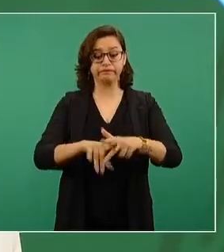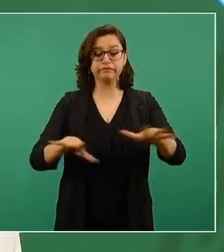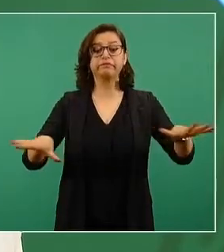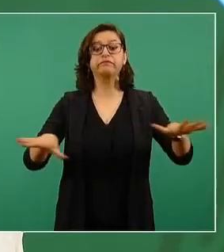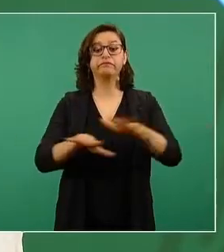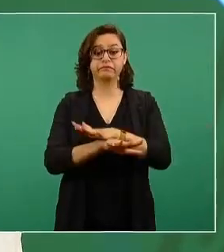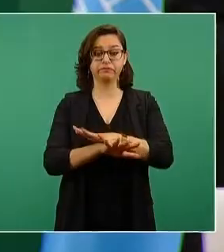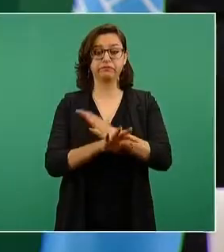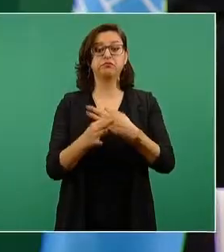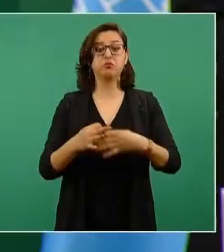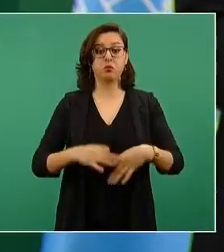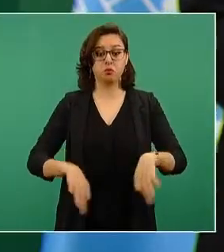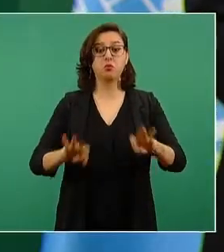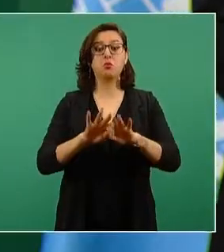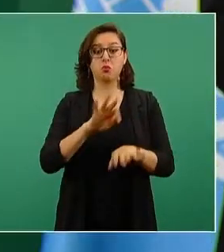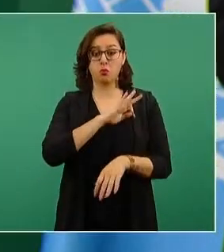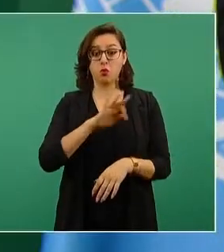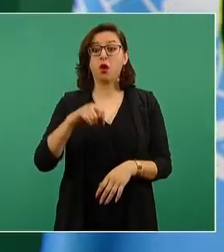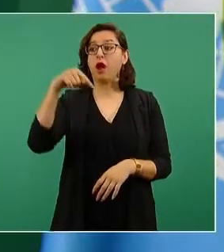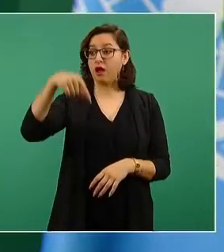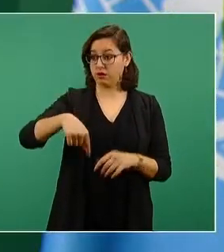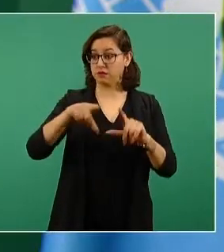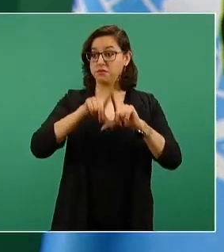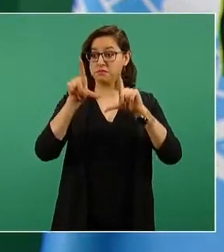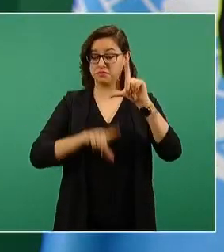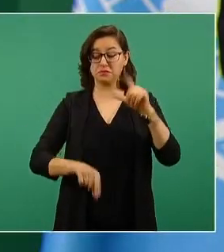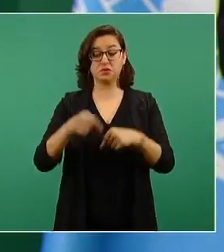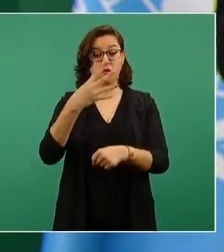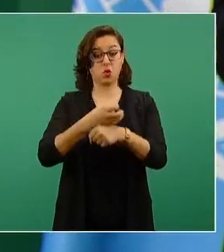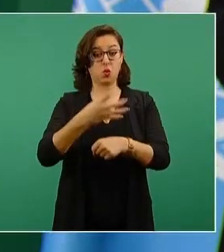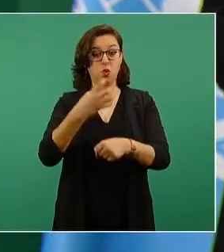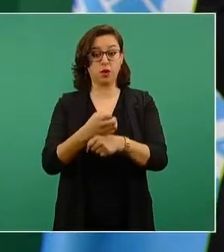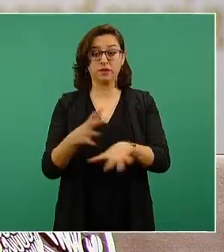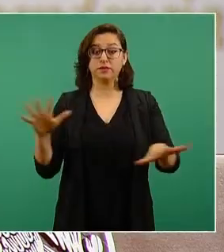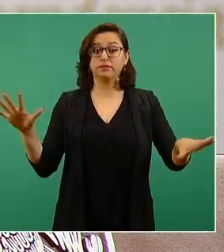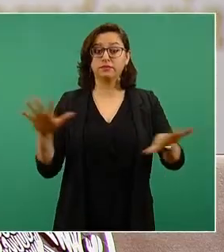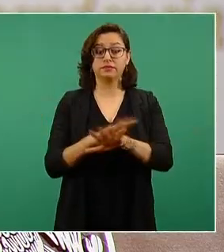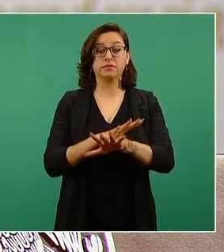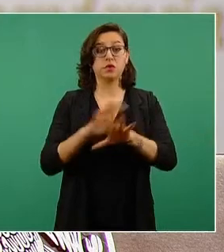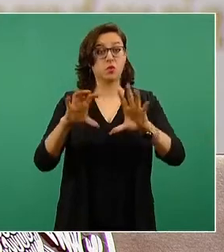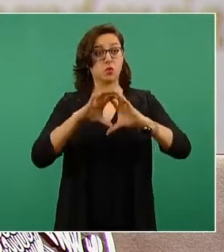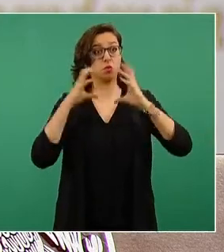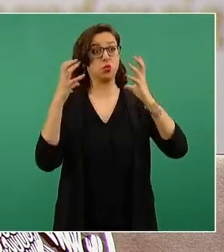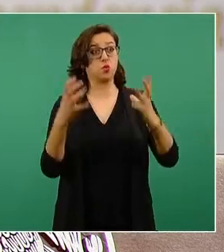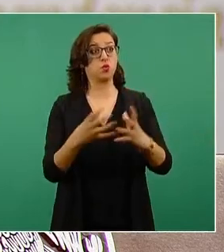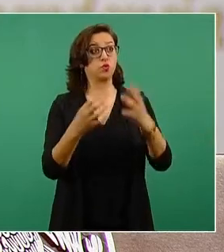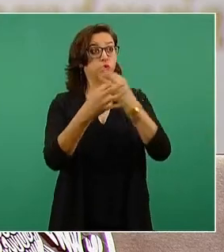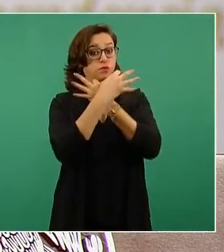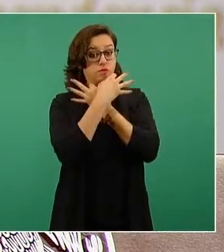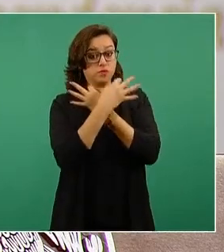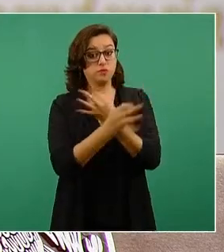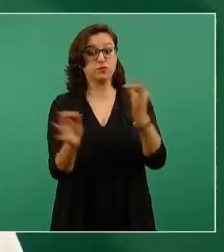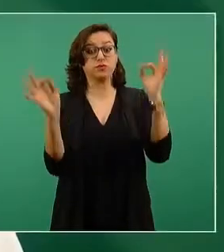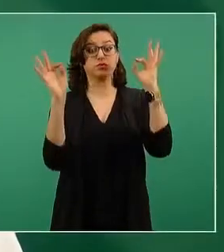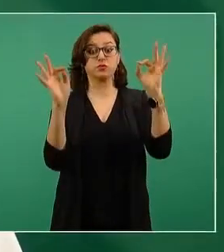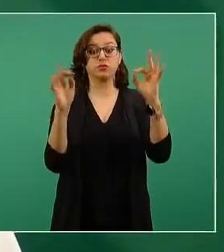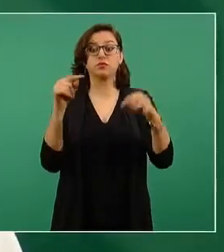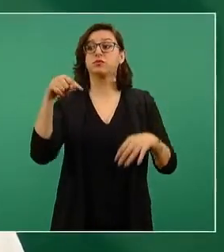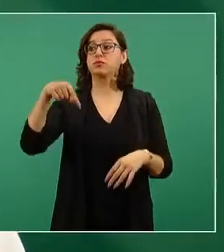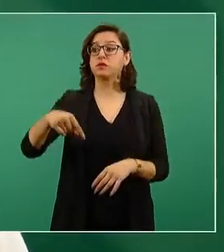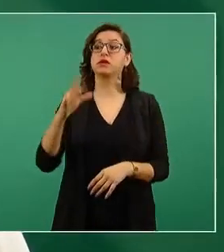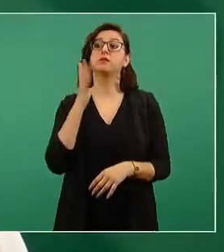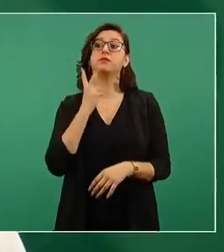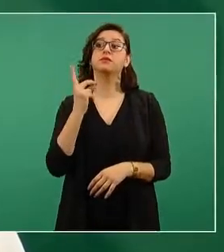el centro de la cuarta transformación. Y compartirles al mundo que tenemos un Congreso